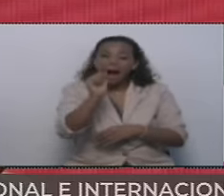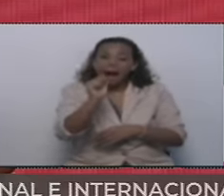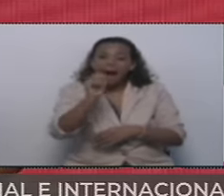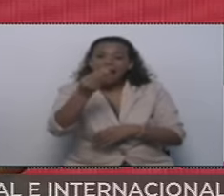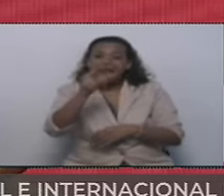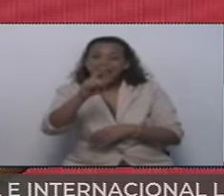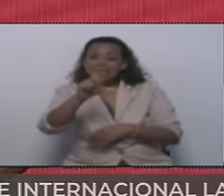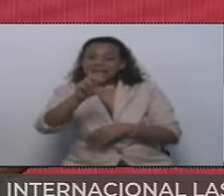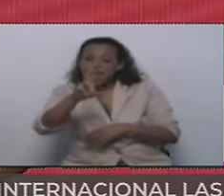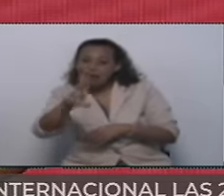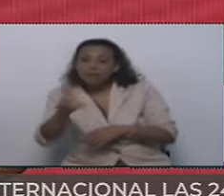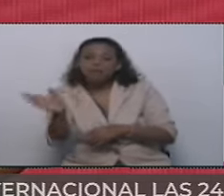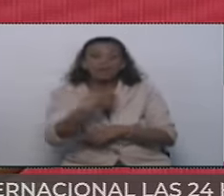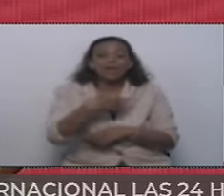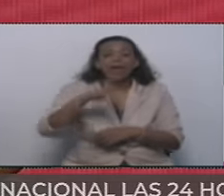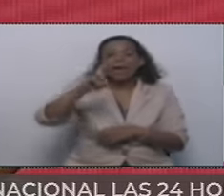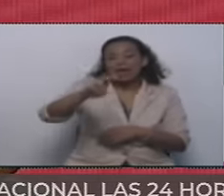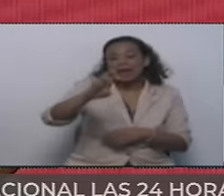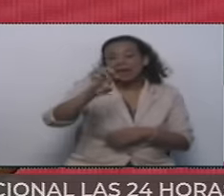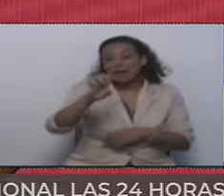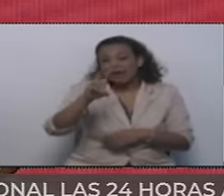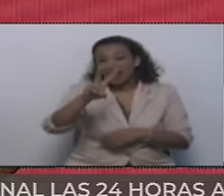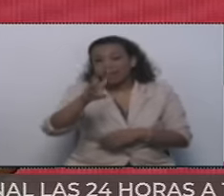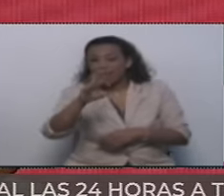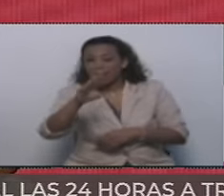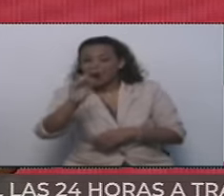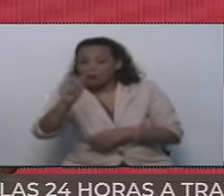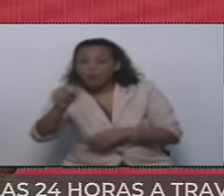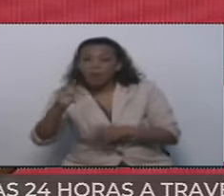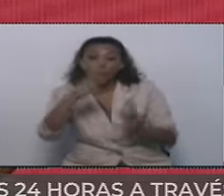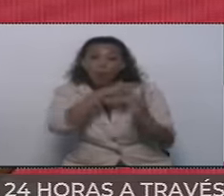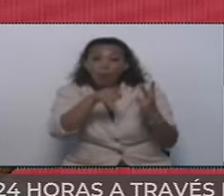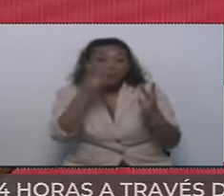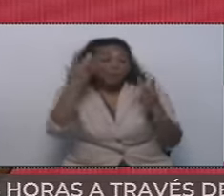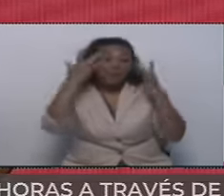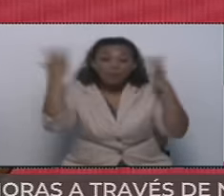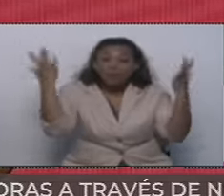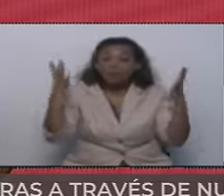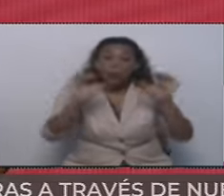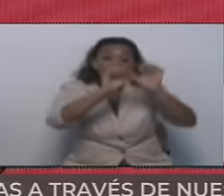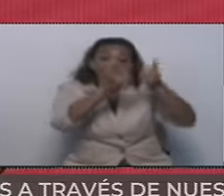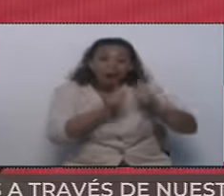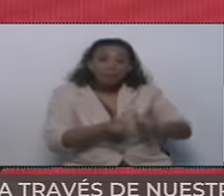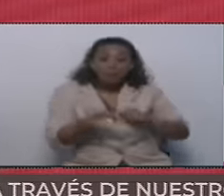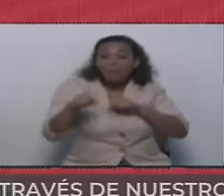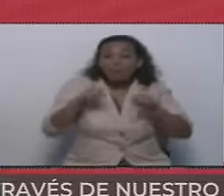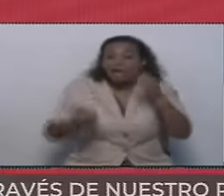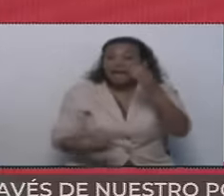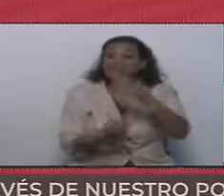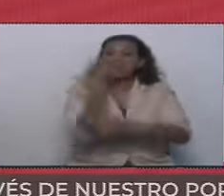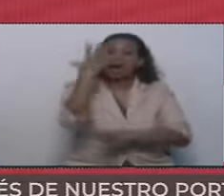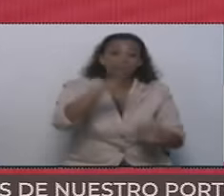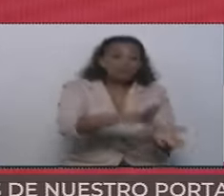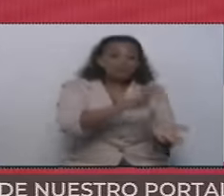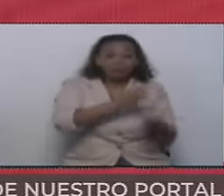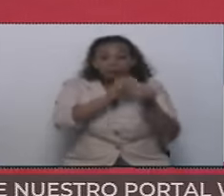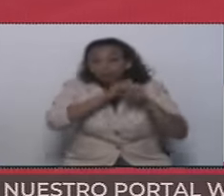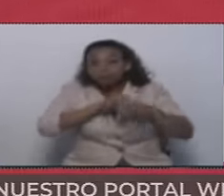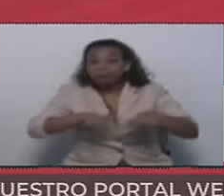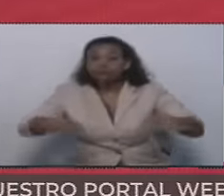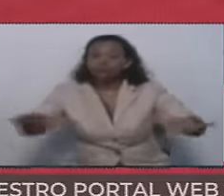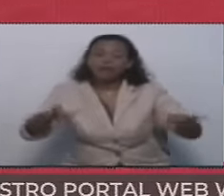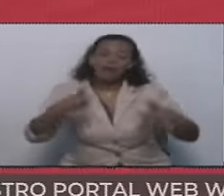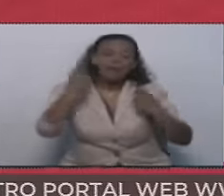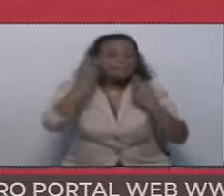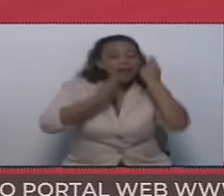en tantos, ¿verdad?, que nos dejaron ese movimiento, digamos, de